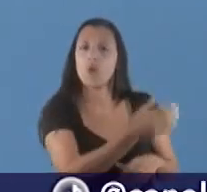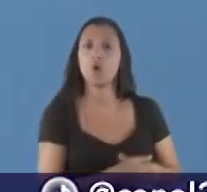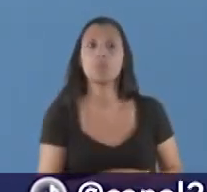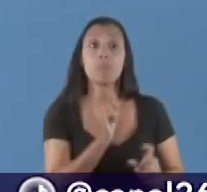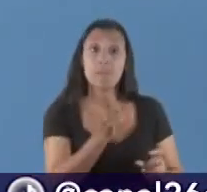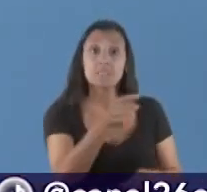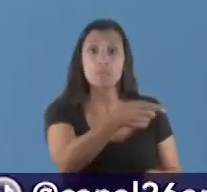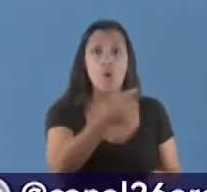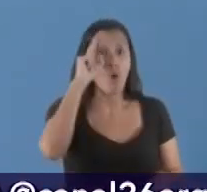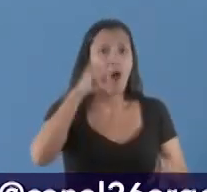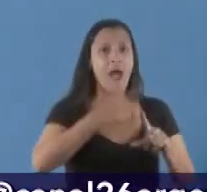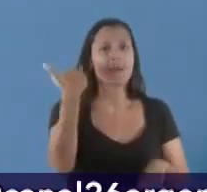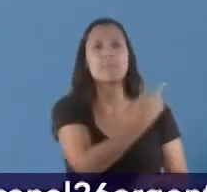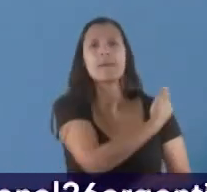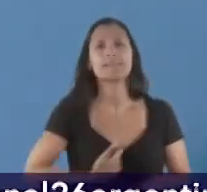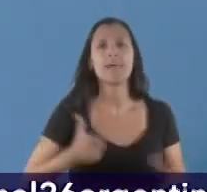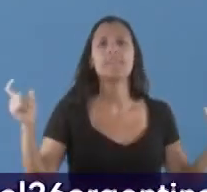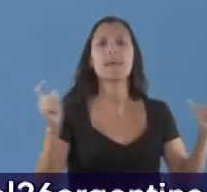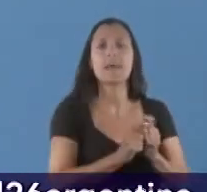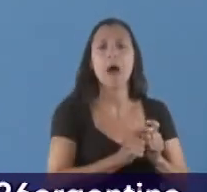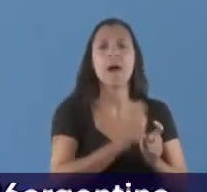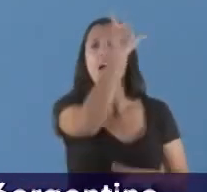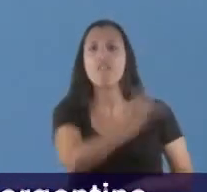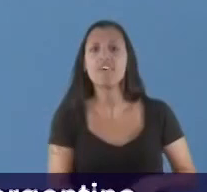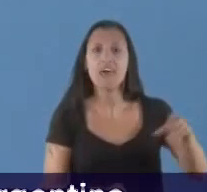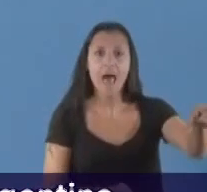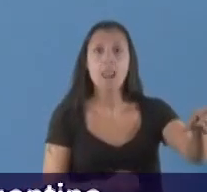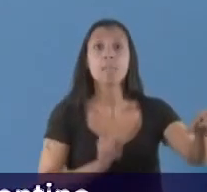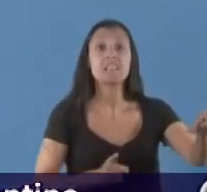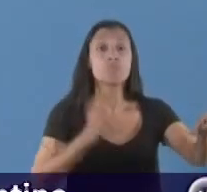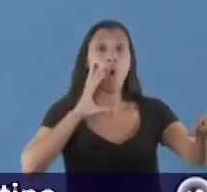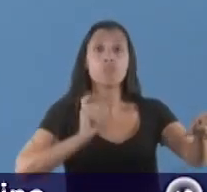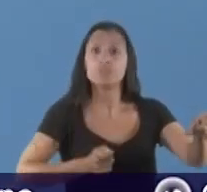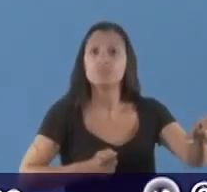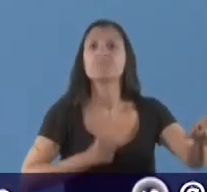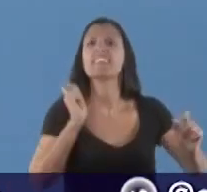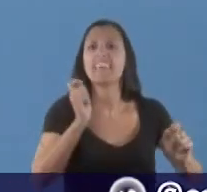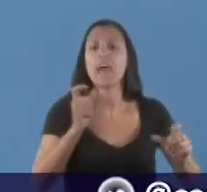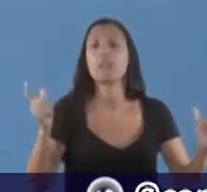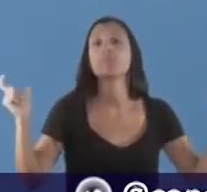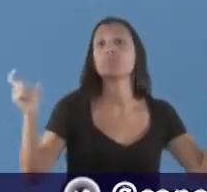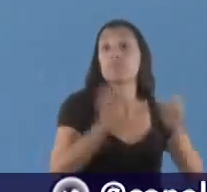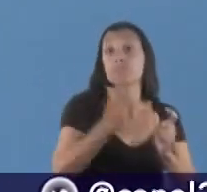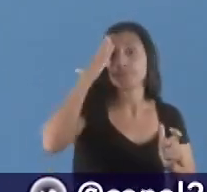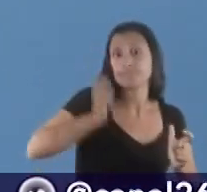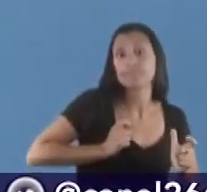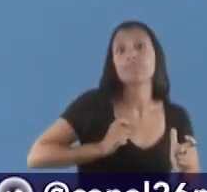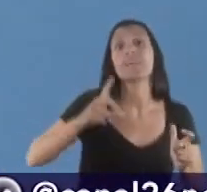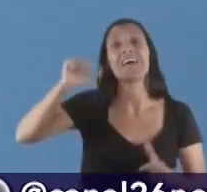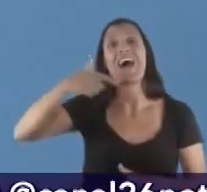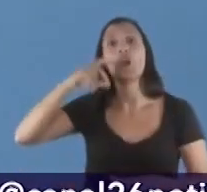que fue el presidente de la Cámara Federal que juzgó a los jefes de las juntas militares. Carlos